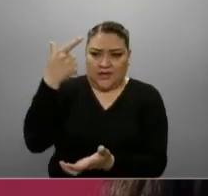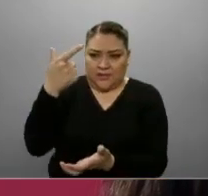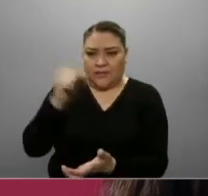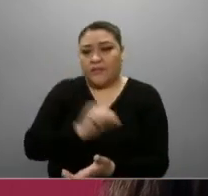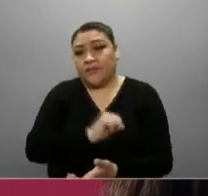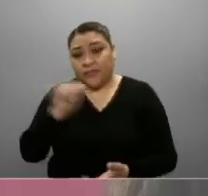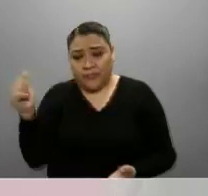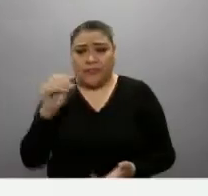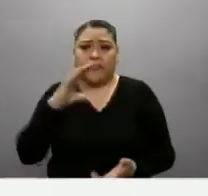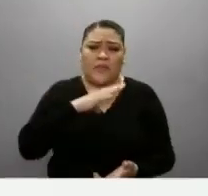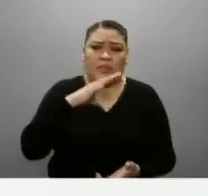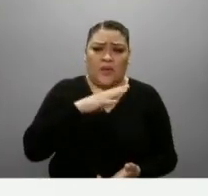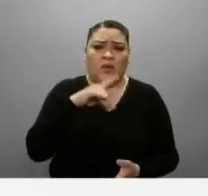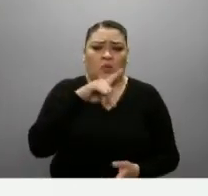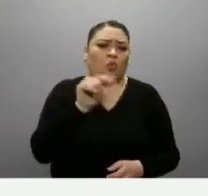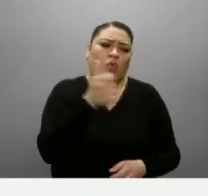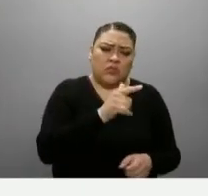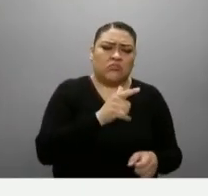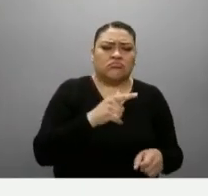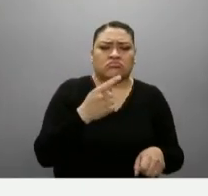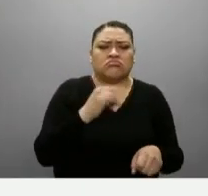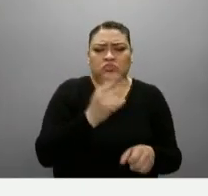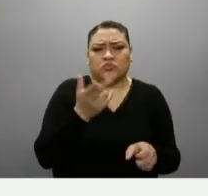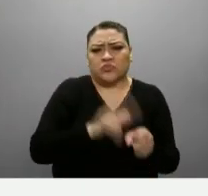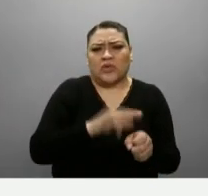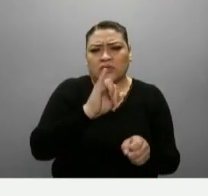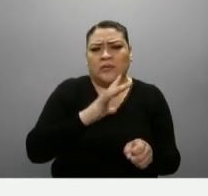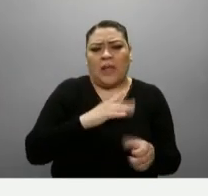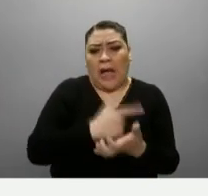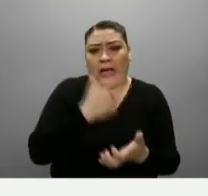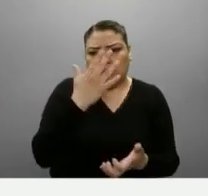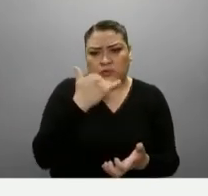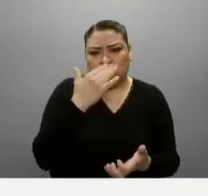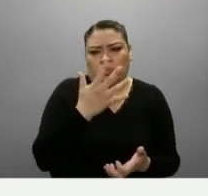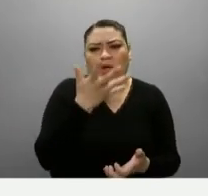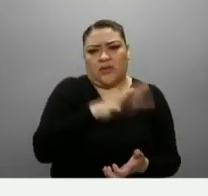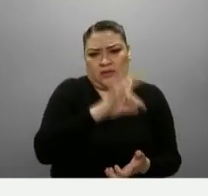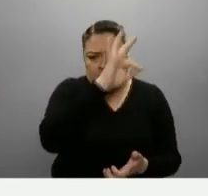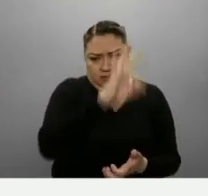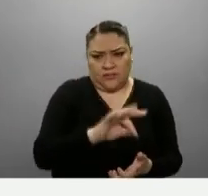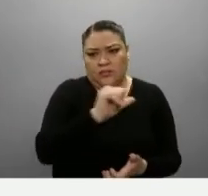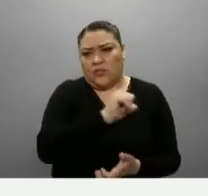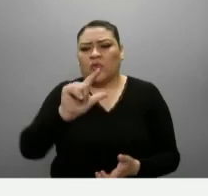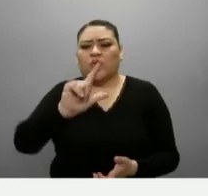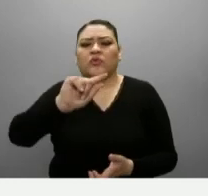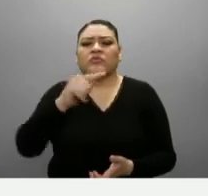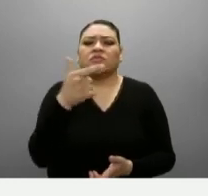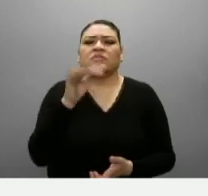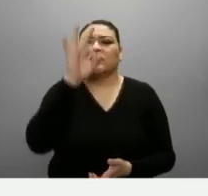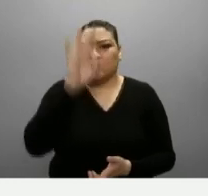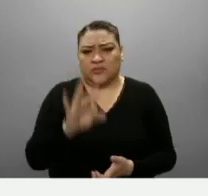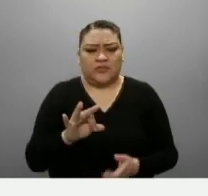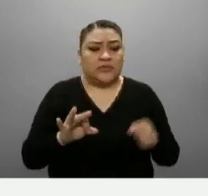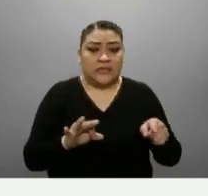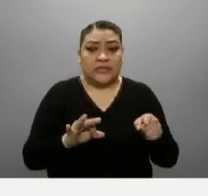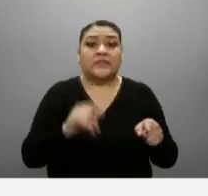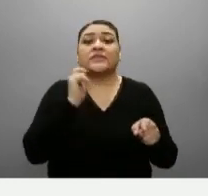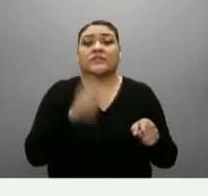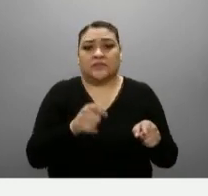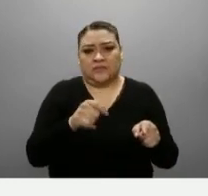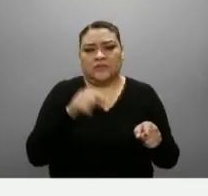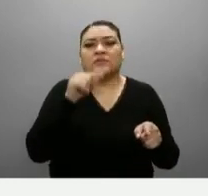y se encuentran estables, aunque hospitalizados, casi 10%, y el 77% prácticamente